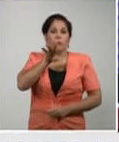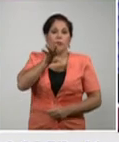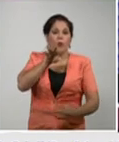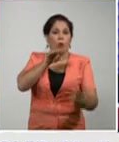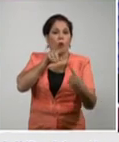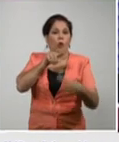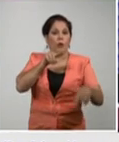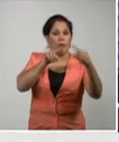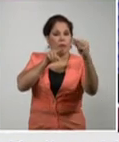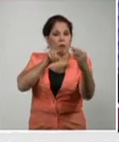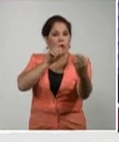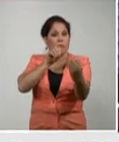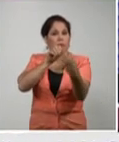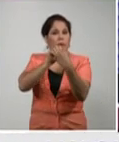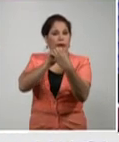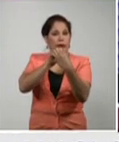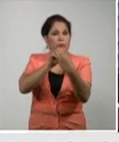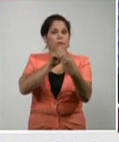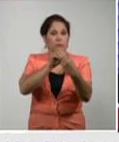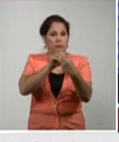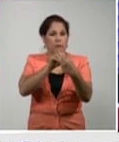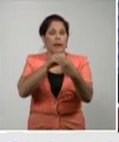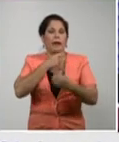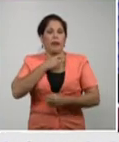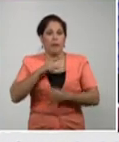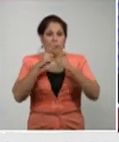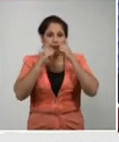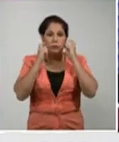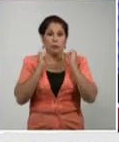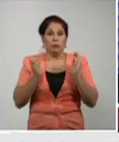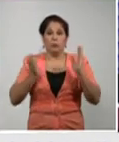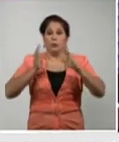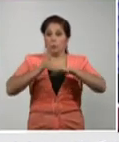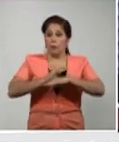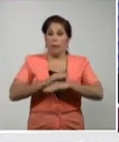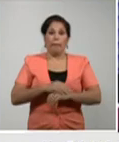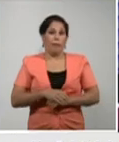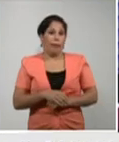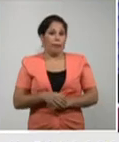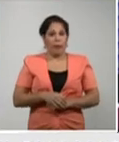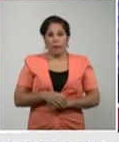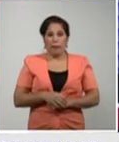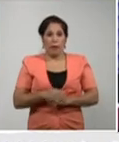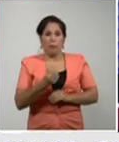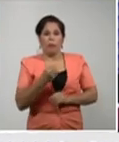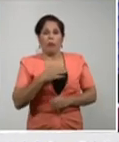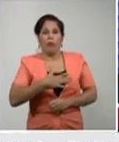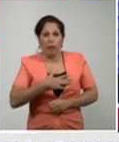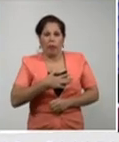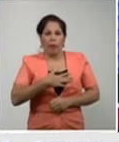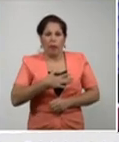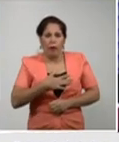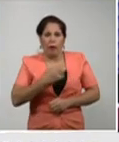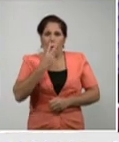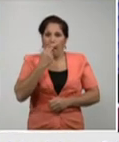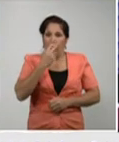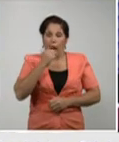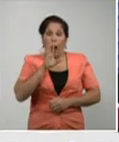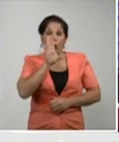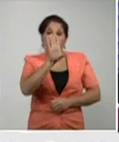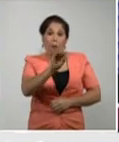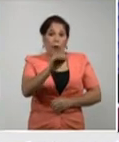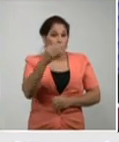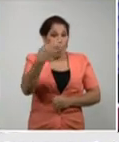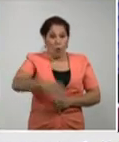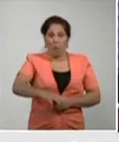el mayor riesgo está en si yo estoy sin el nasobuco, se aumenta si toso, si estornudo, pero es que hablando